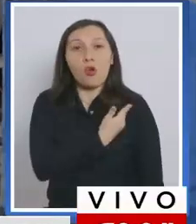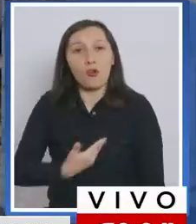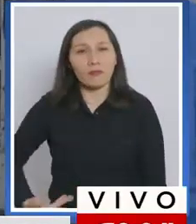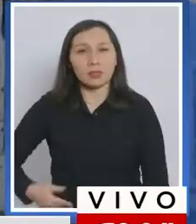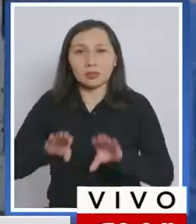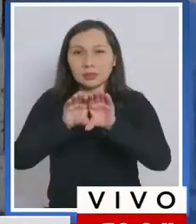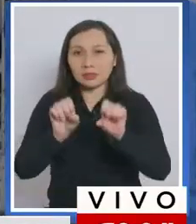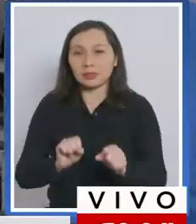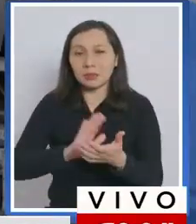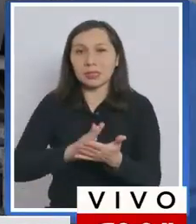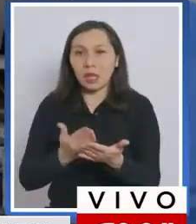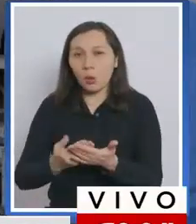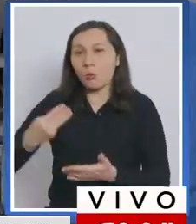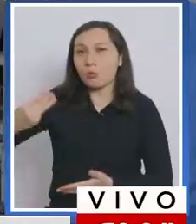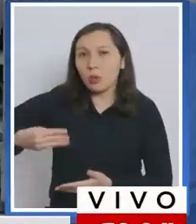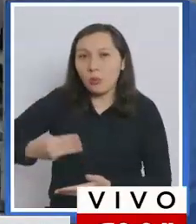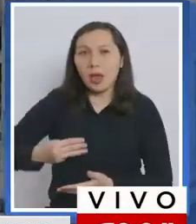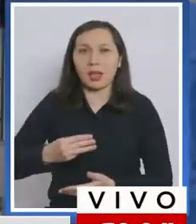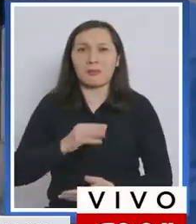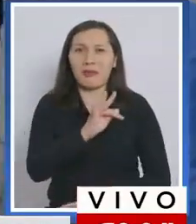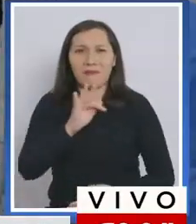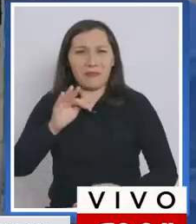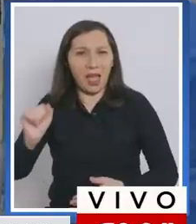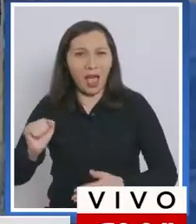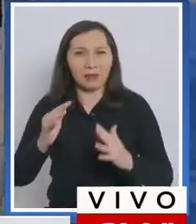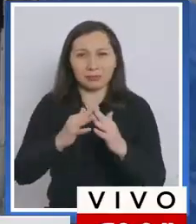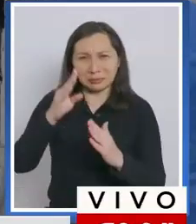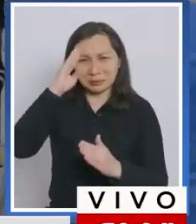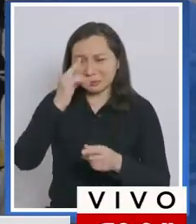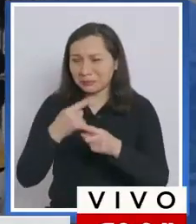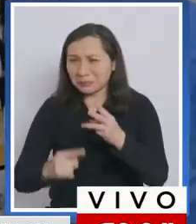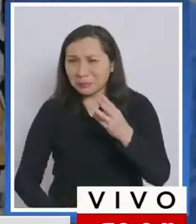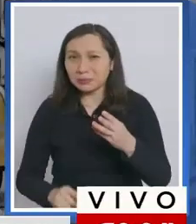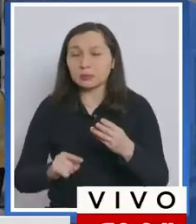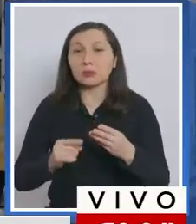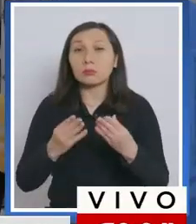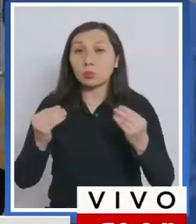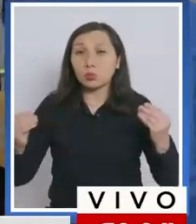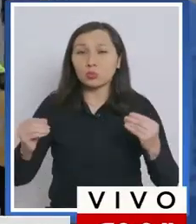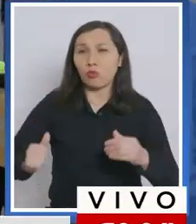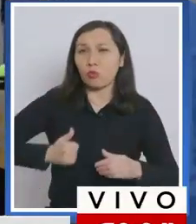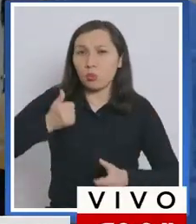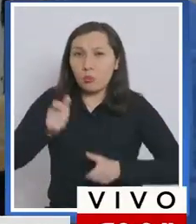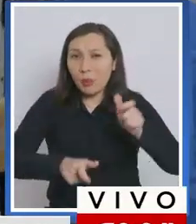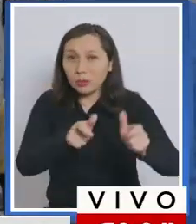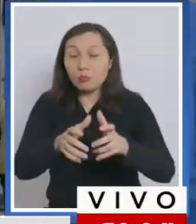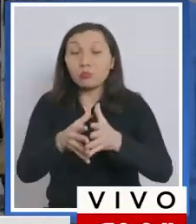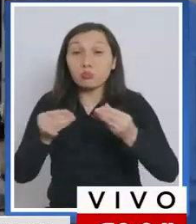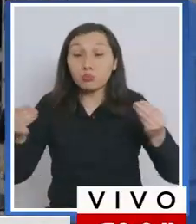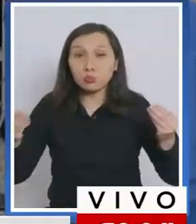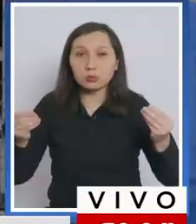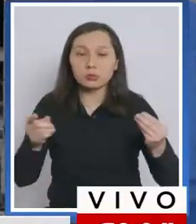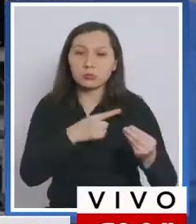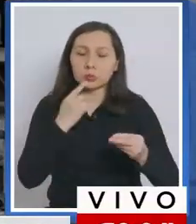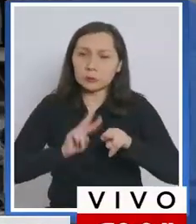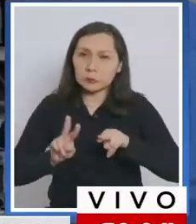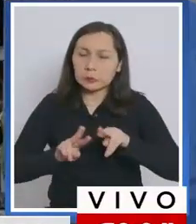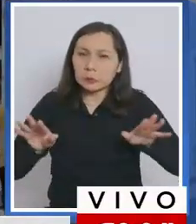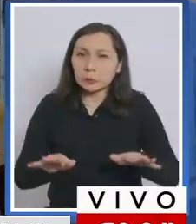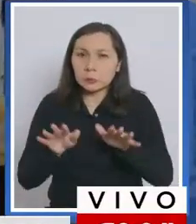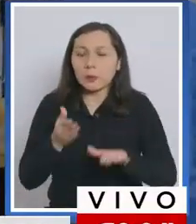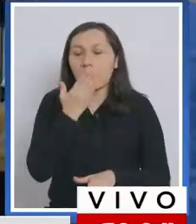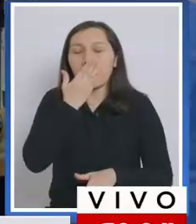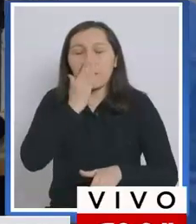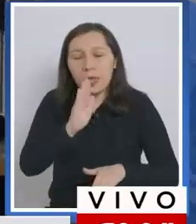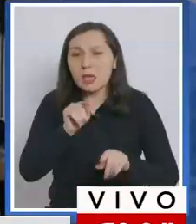sistema de salud los municipios las fuerzas armadas y de orden y un maravilloso ejército de voluntarios hemos hecho nuestros mejores